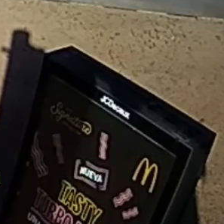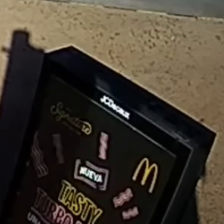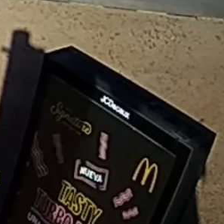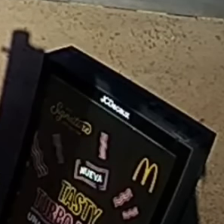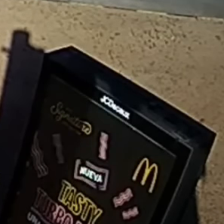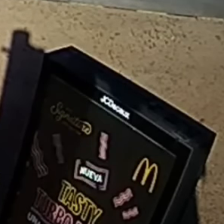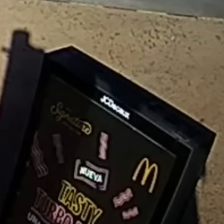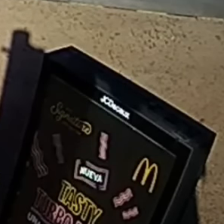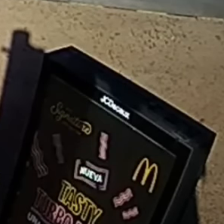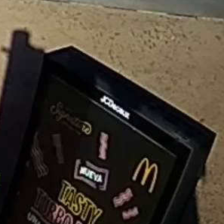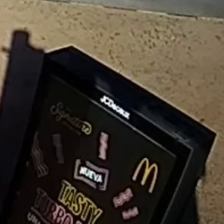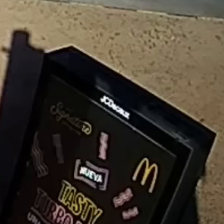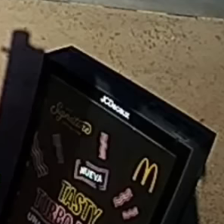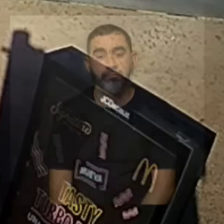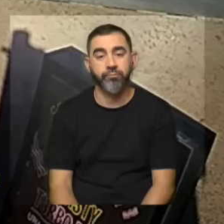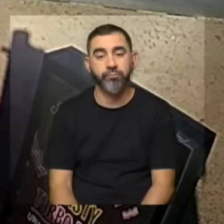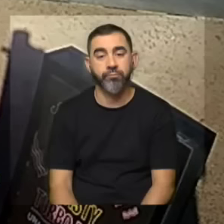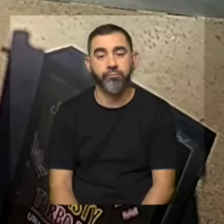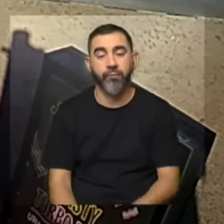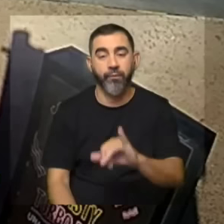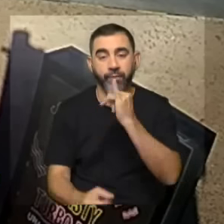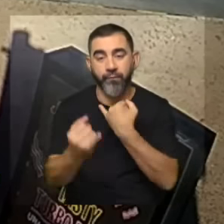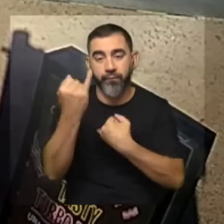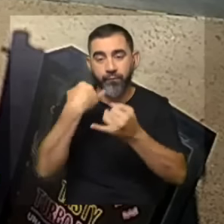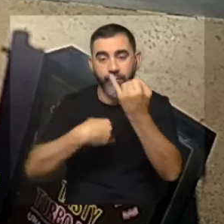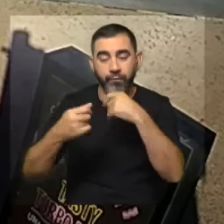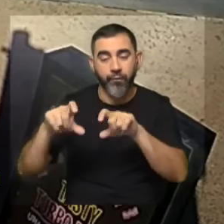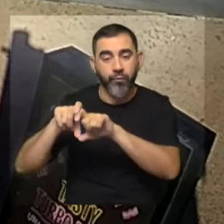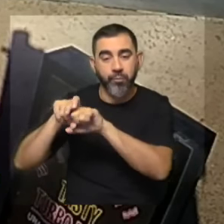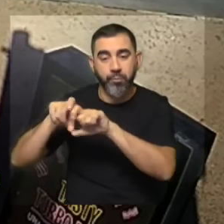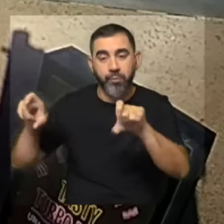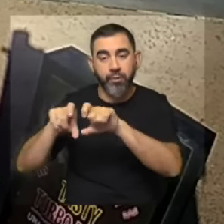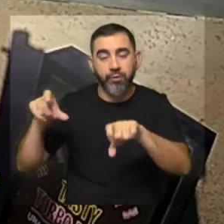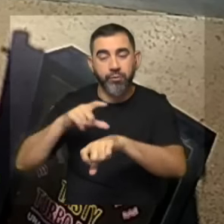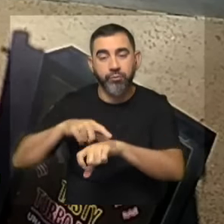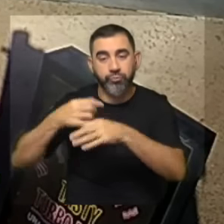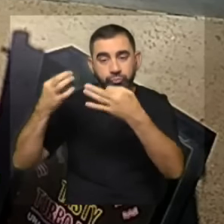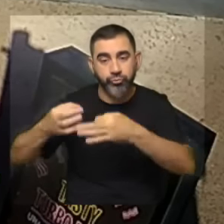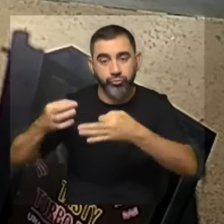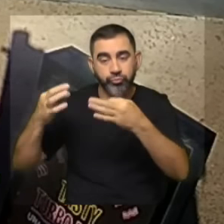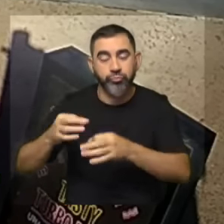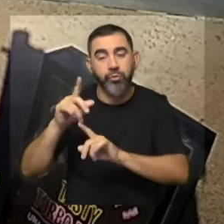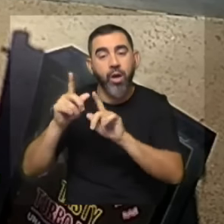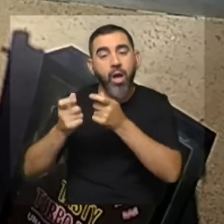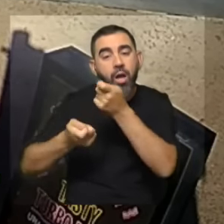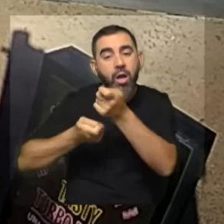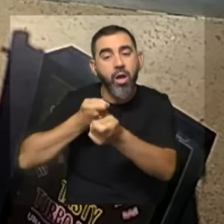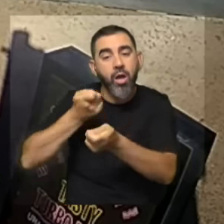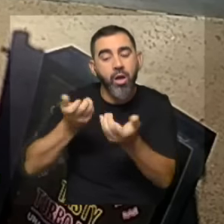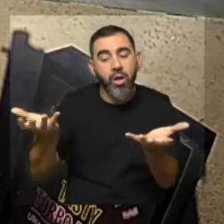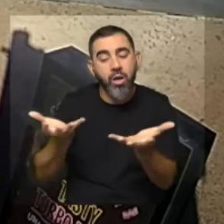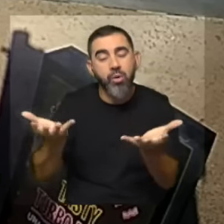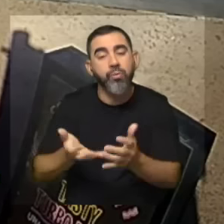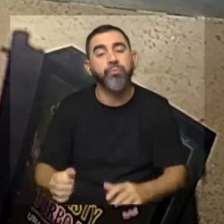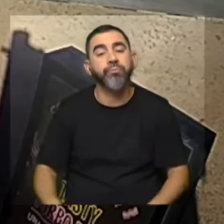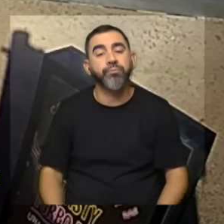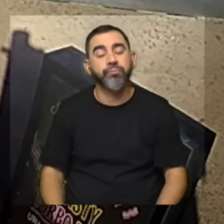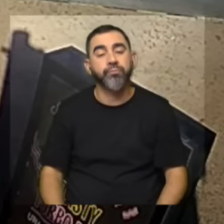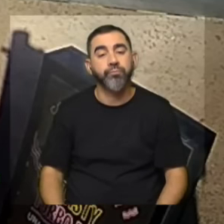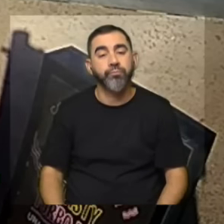movilidad @m tránsito @md transporte algunos aportes que nos hace el cgm a esta